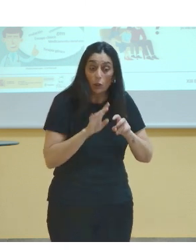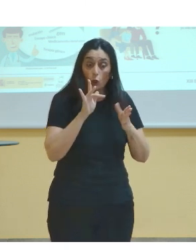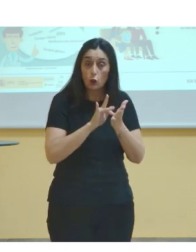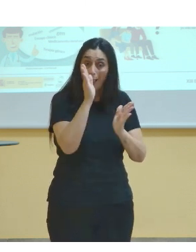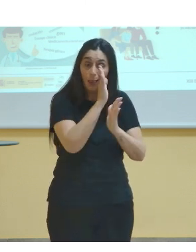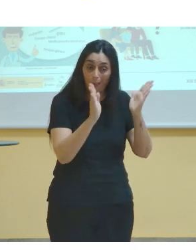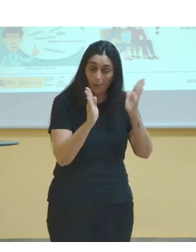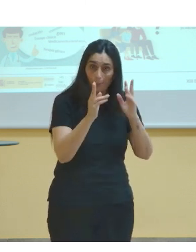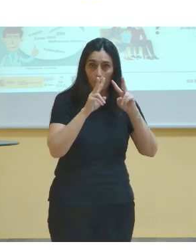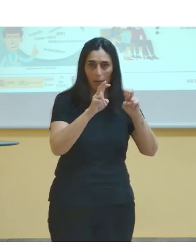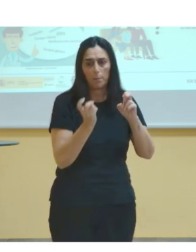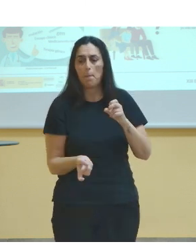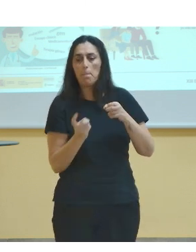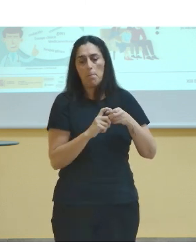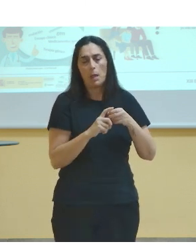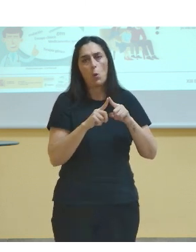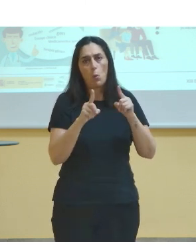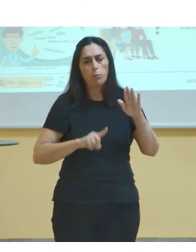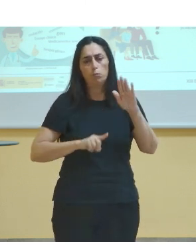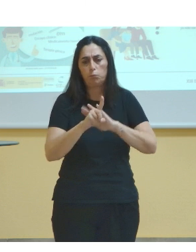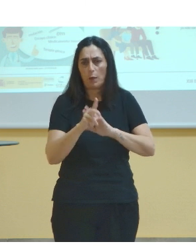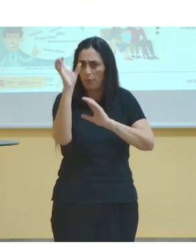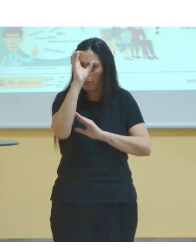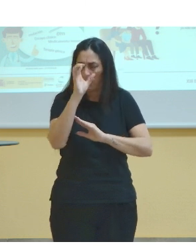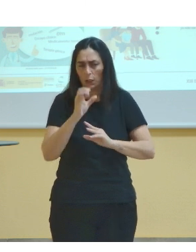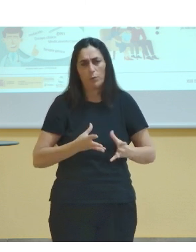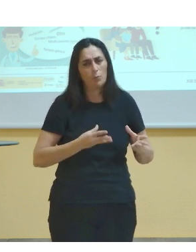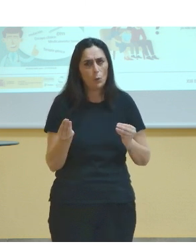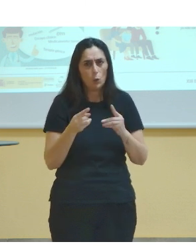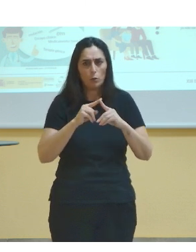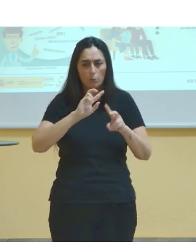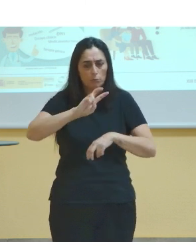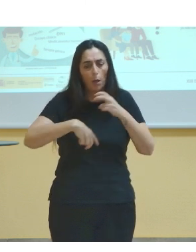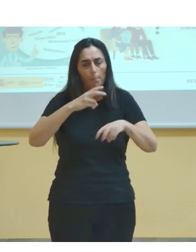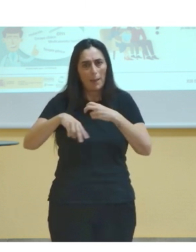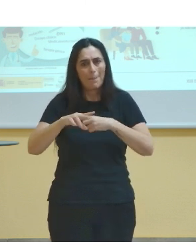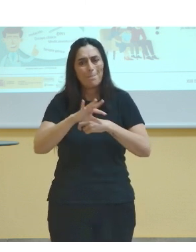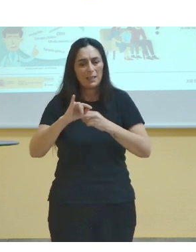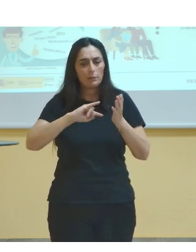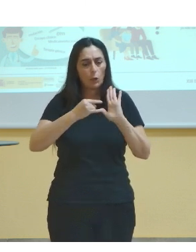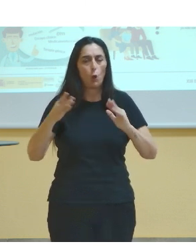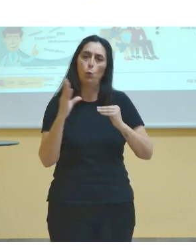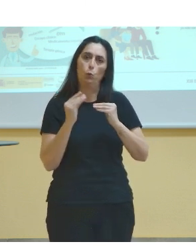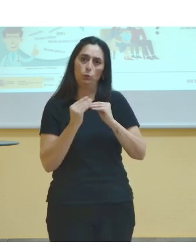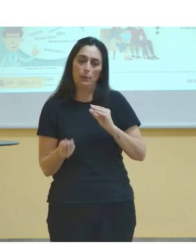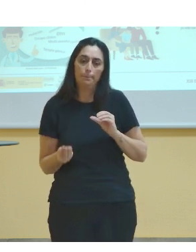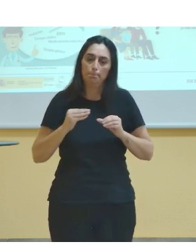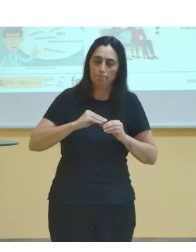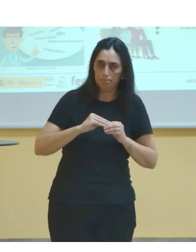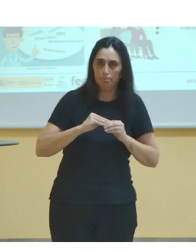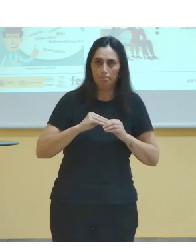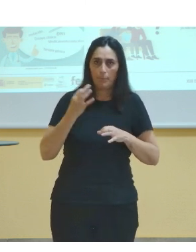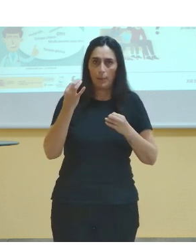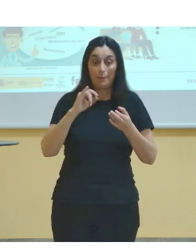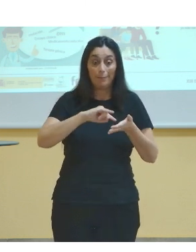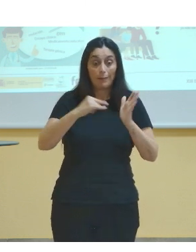¿no? Hay un montón de avances científicos, hay que actualizarse y además hay que utilizar las tecnologías para estos, y